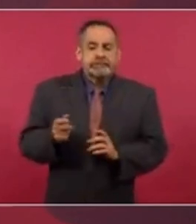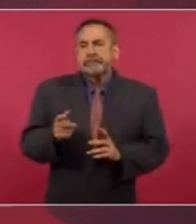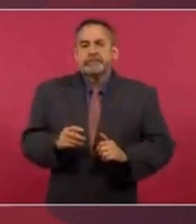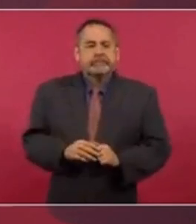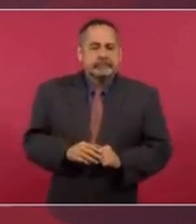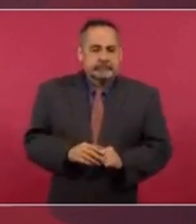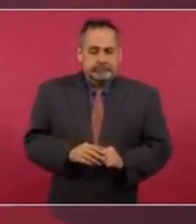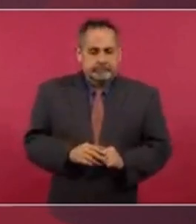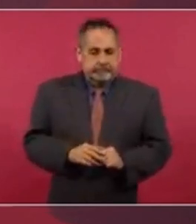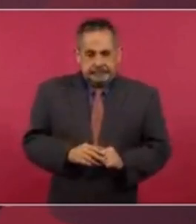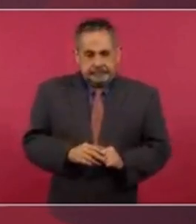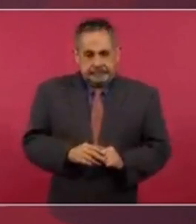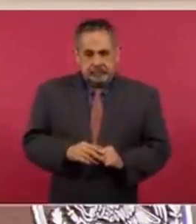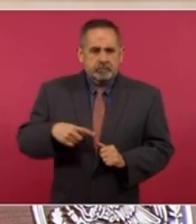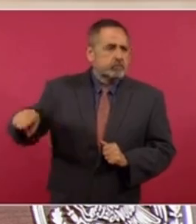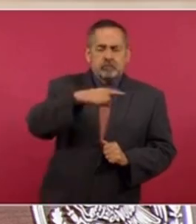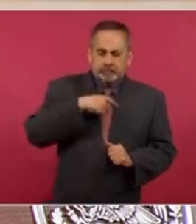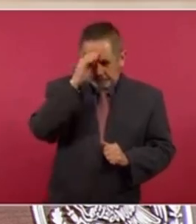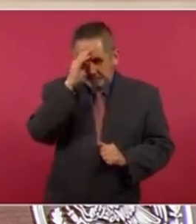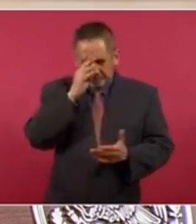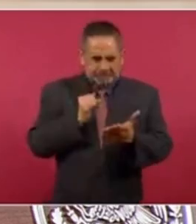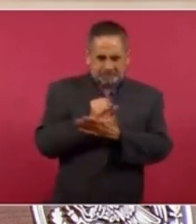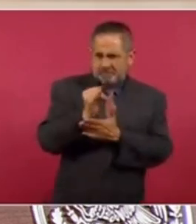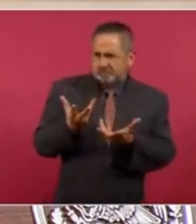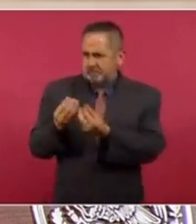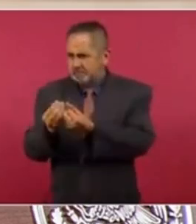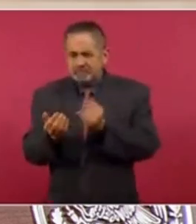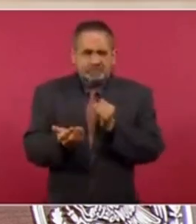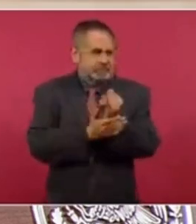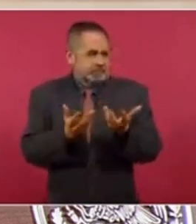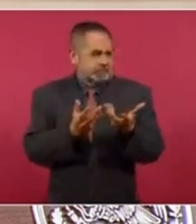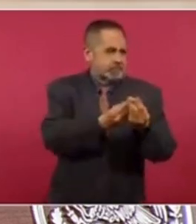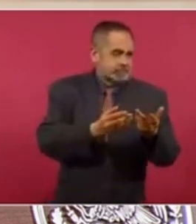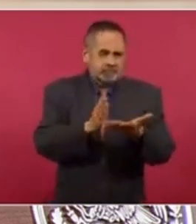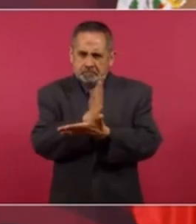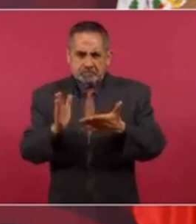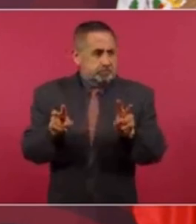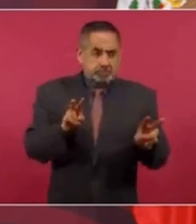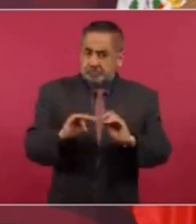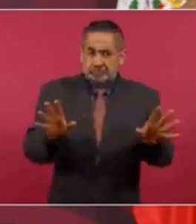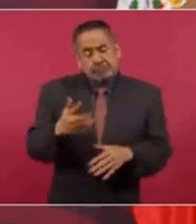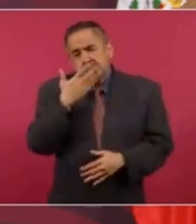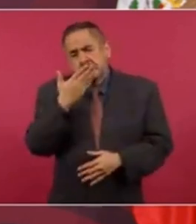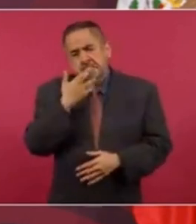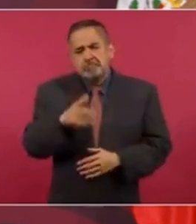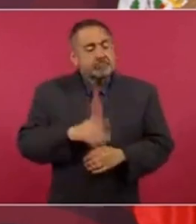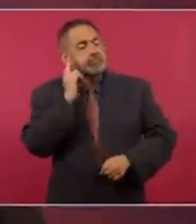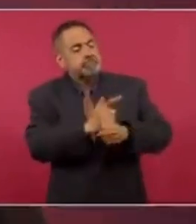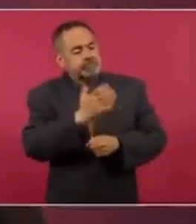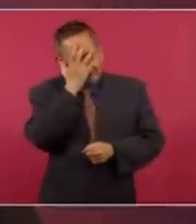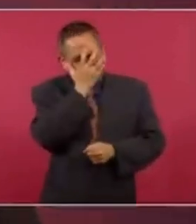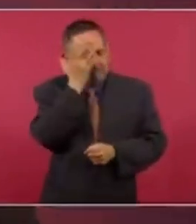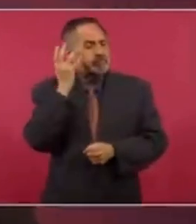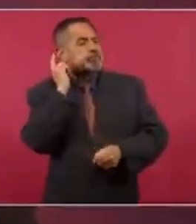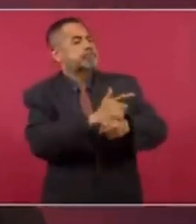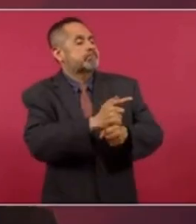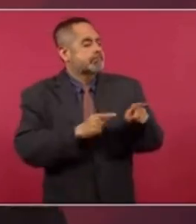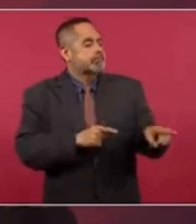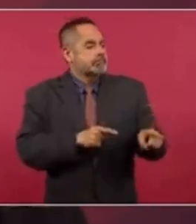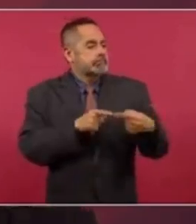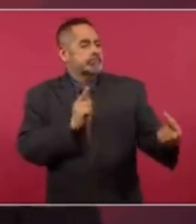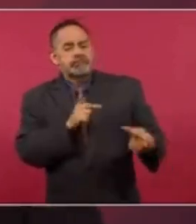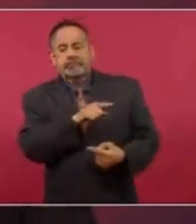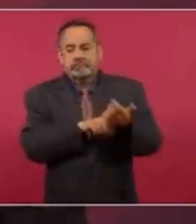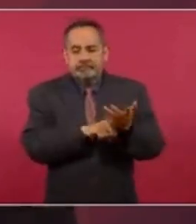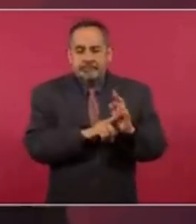definiciones. Y es muchísimo mejor saber quiénes son realmente los adversarios